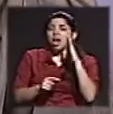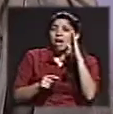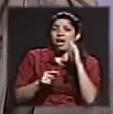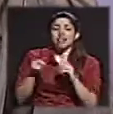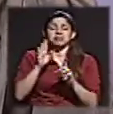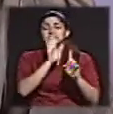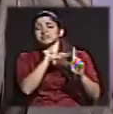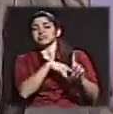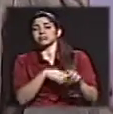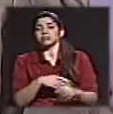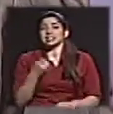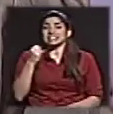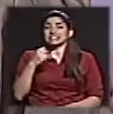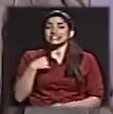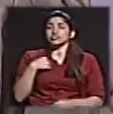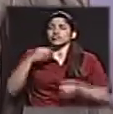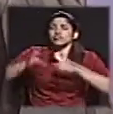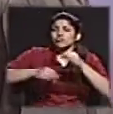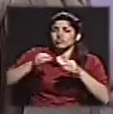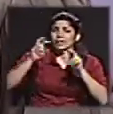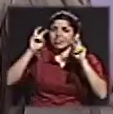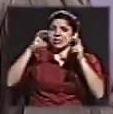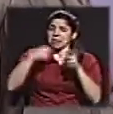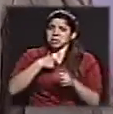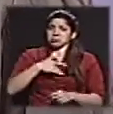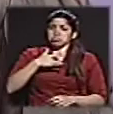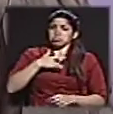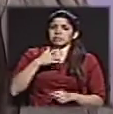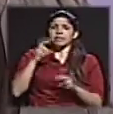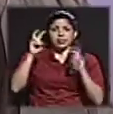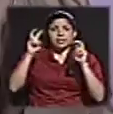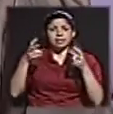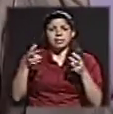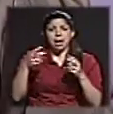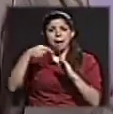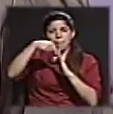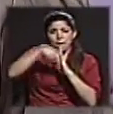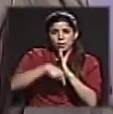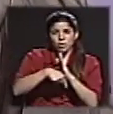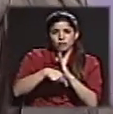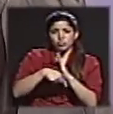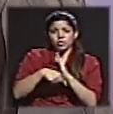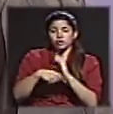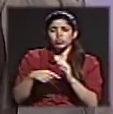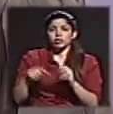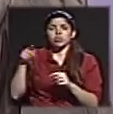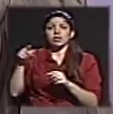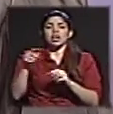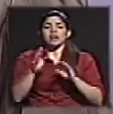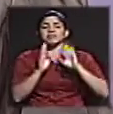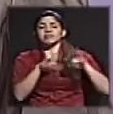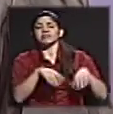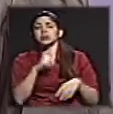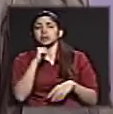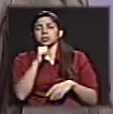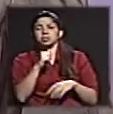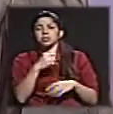si estás hablando algo que crees que es un tema profundo, sencillamente la